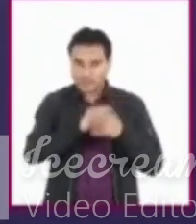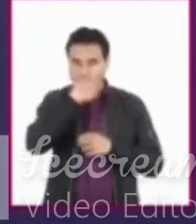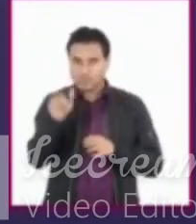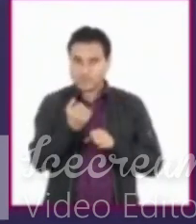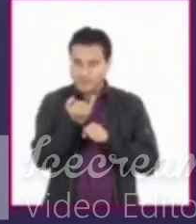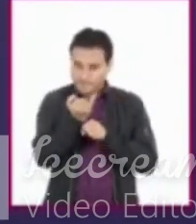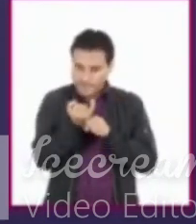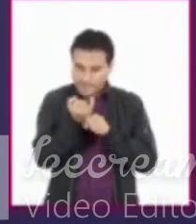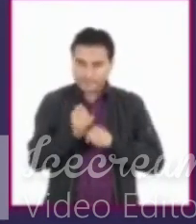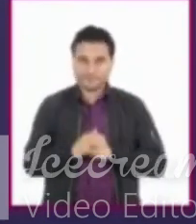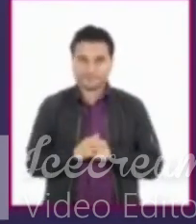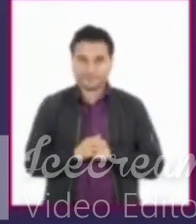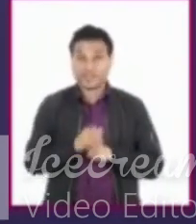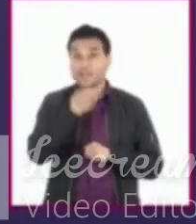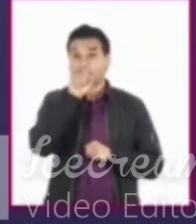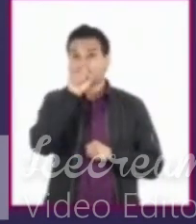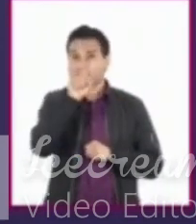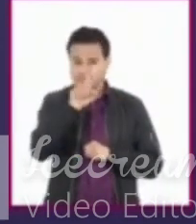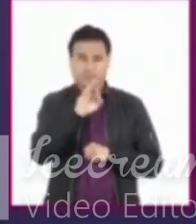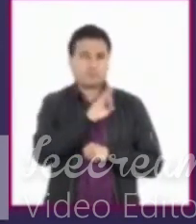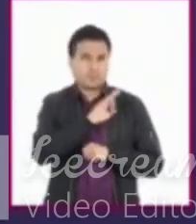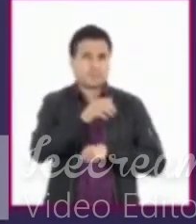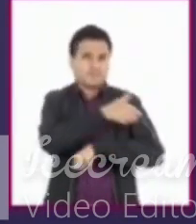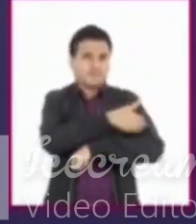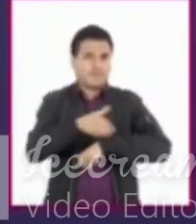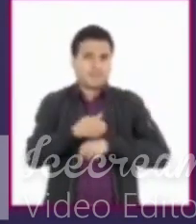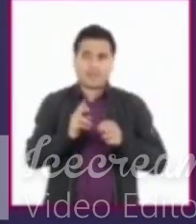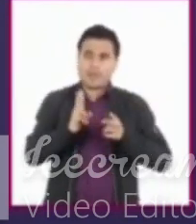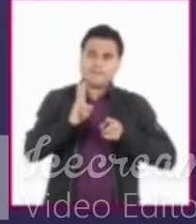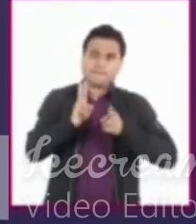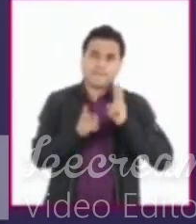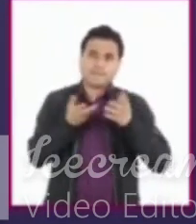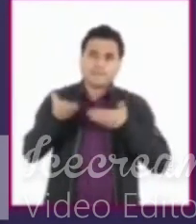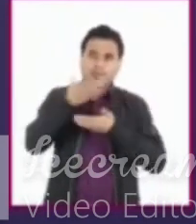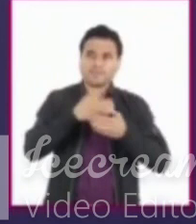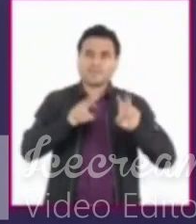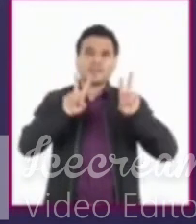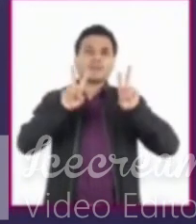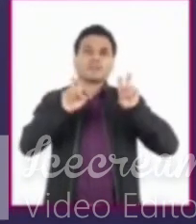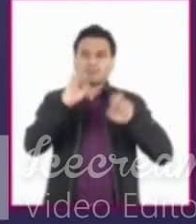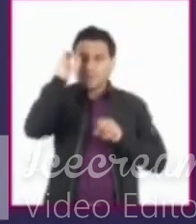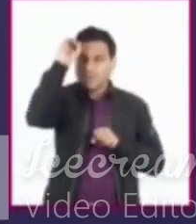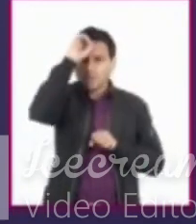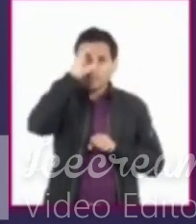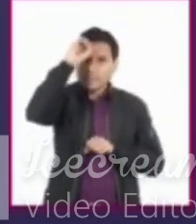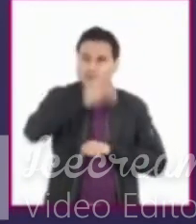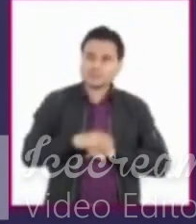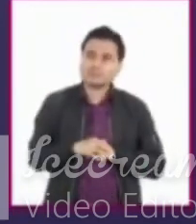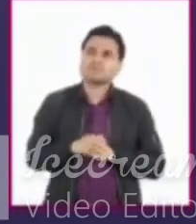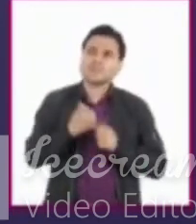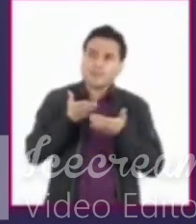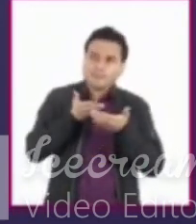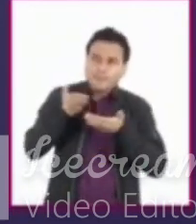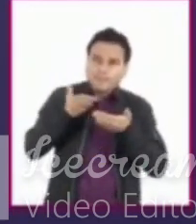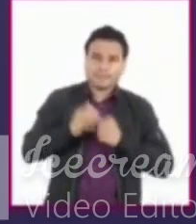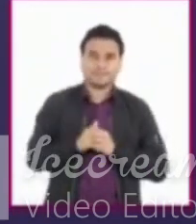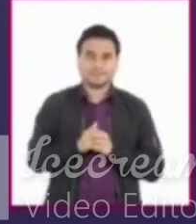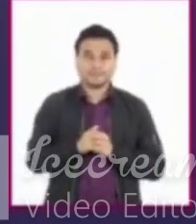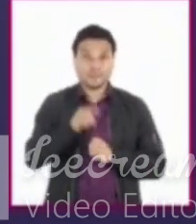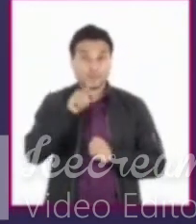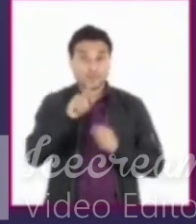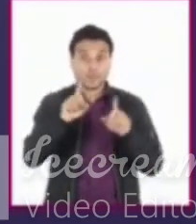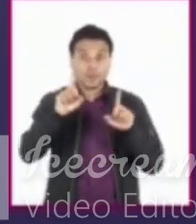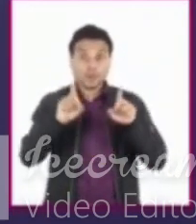mismo. También pueden comentar con su familia cuál es su opinión acerca de ese tema. Y por supuesto, no se queden con la